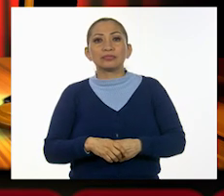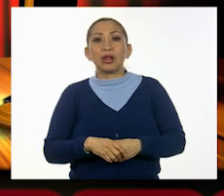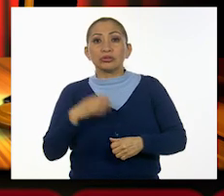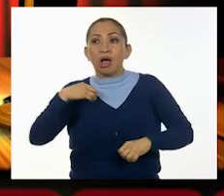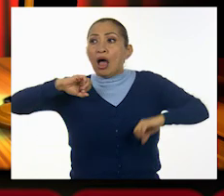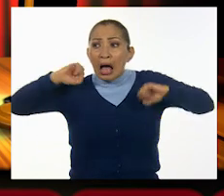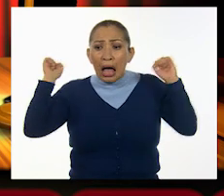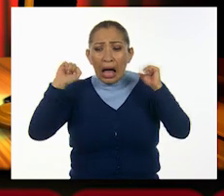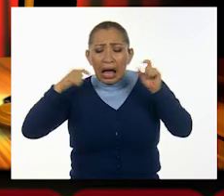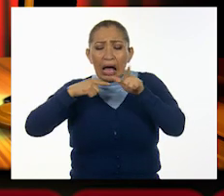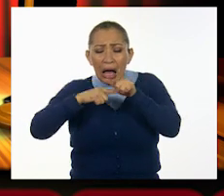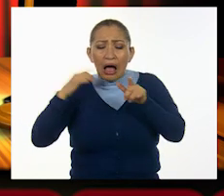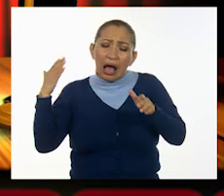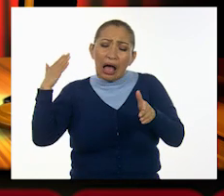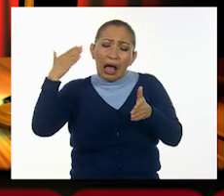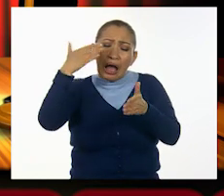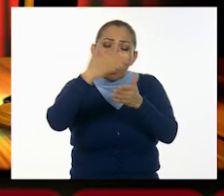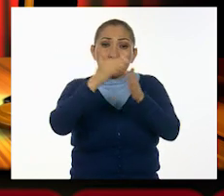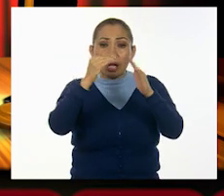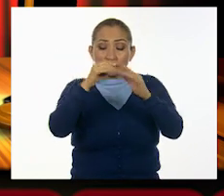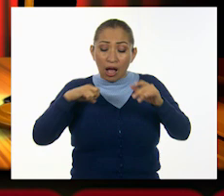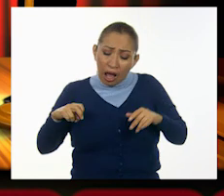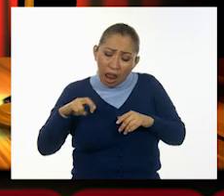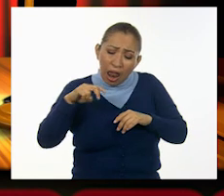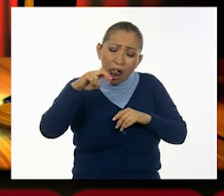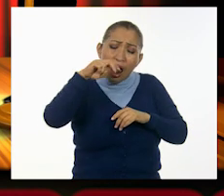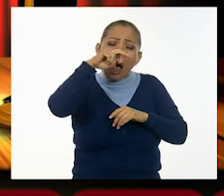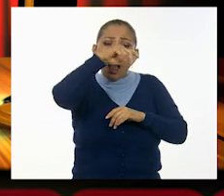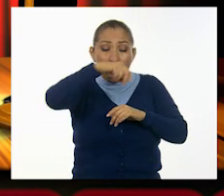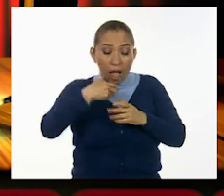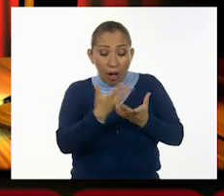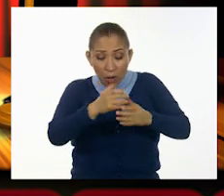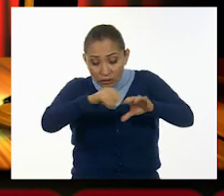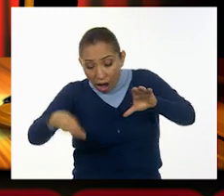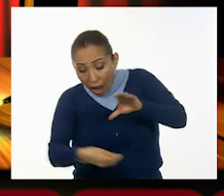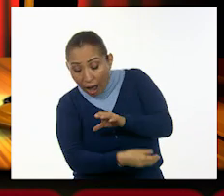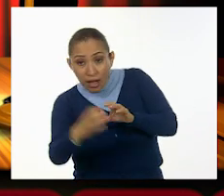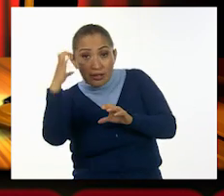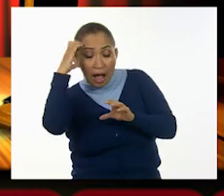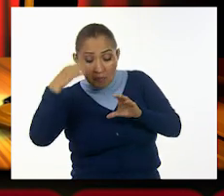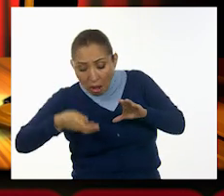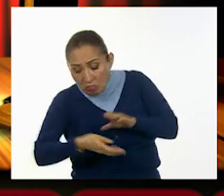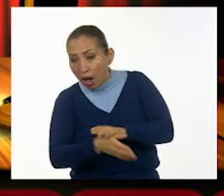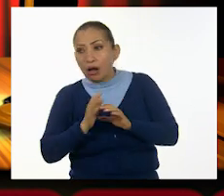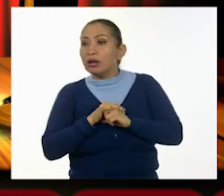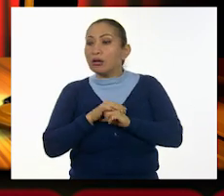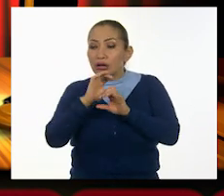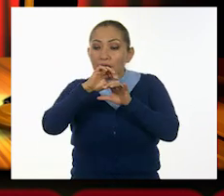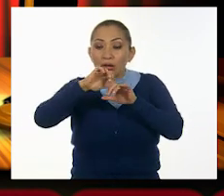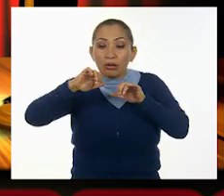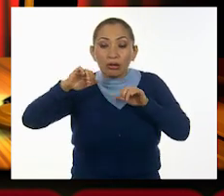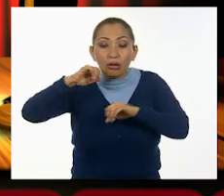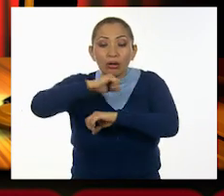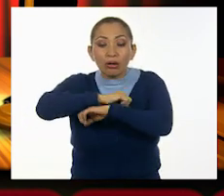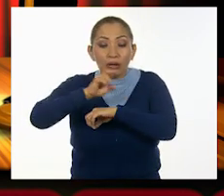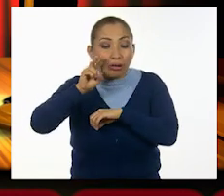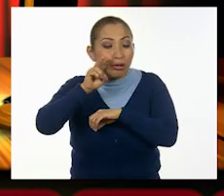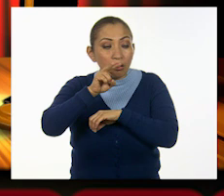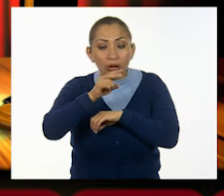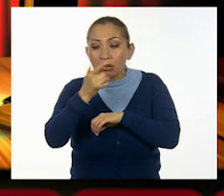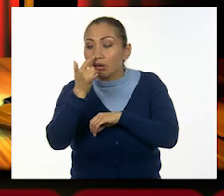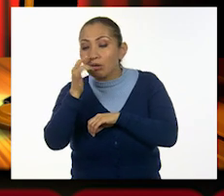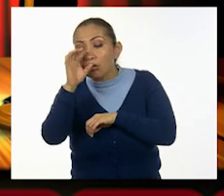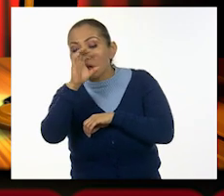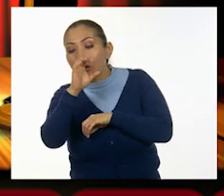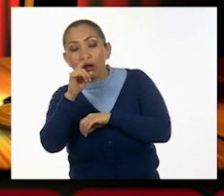Seguí corriendo y llegué a mi casa. Subí las escaleras, escondí la bolsa debajo de mi cama y me asomé a la ventana. Yo